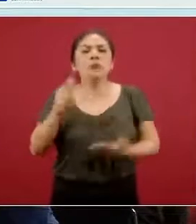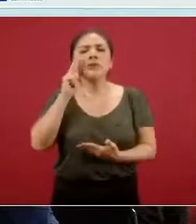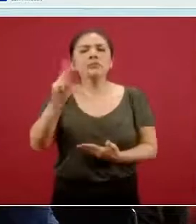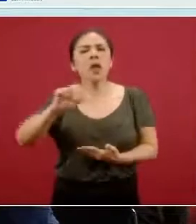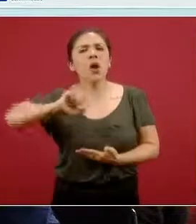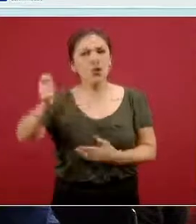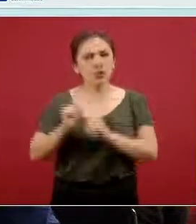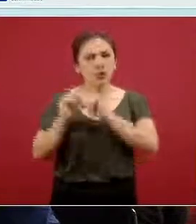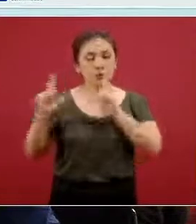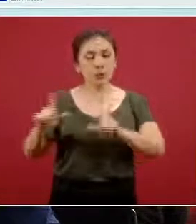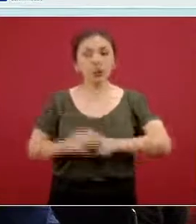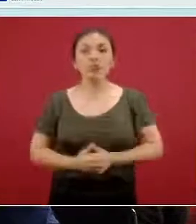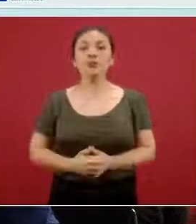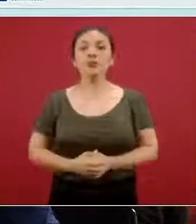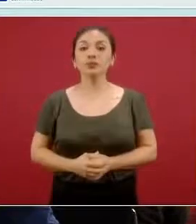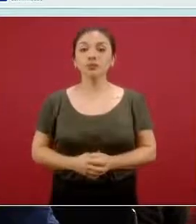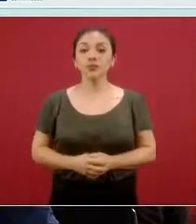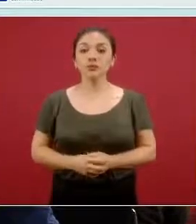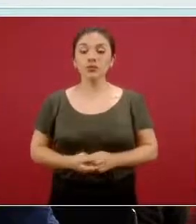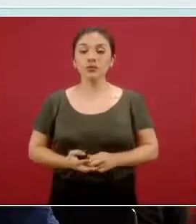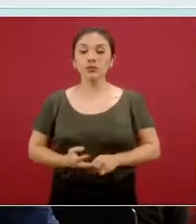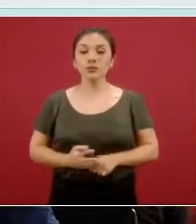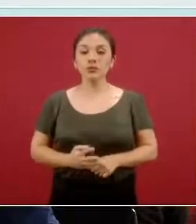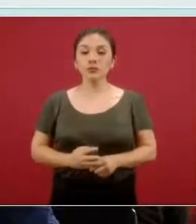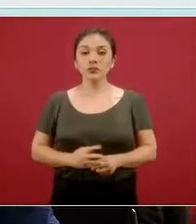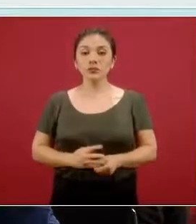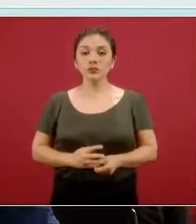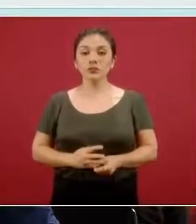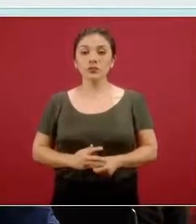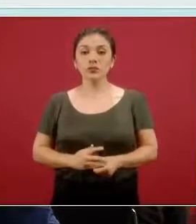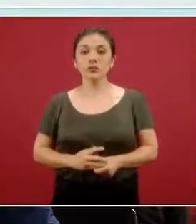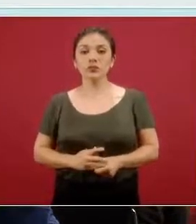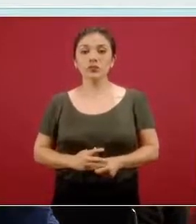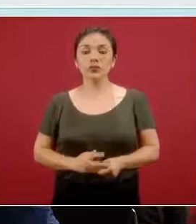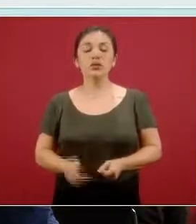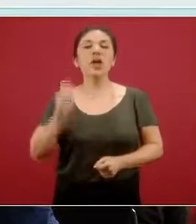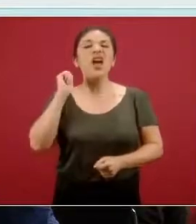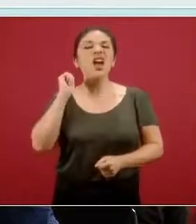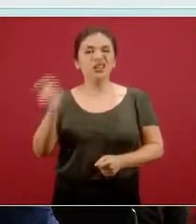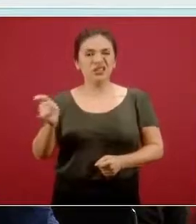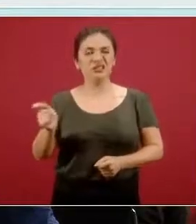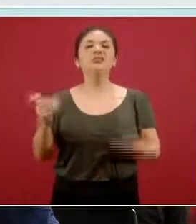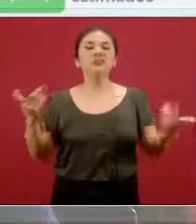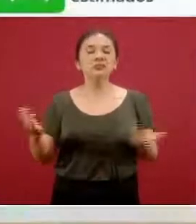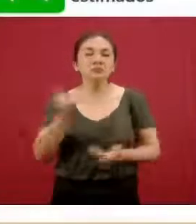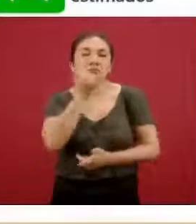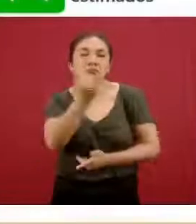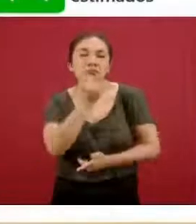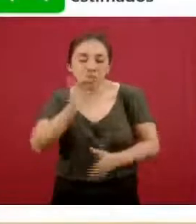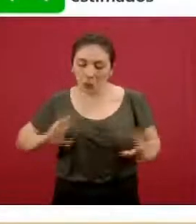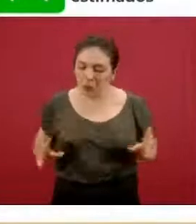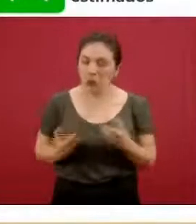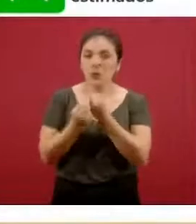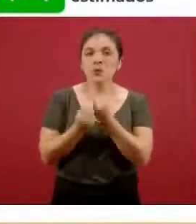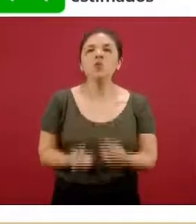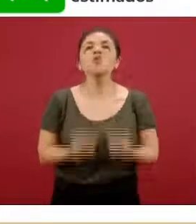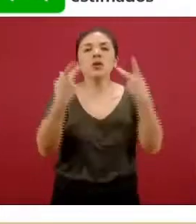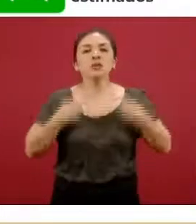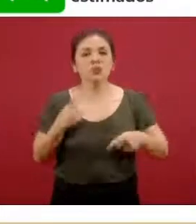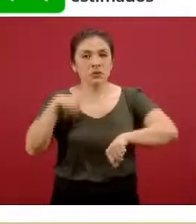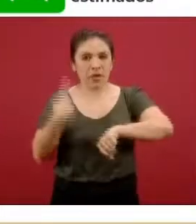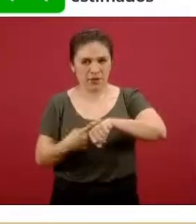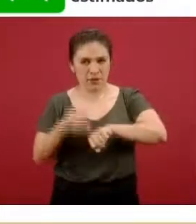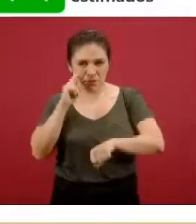la siguiente diapositiva, que son los casos estimados. Aquí podemos ver la curva de